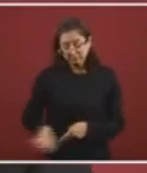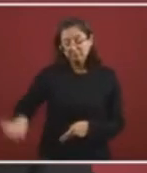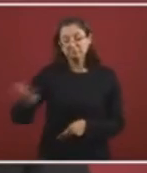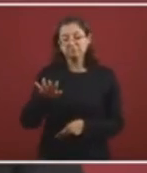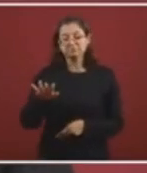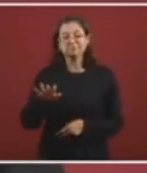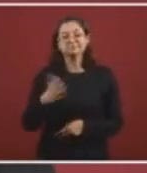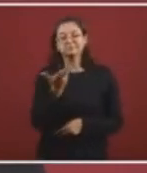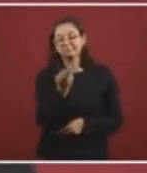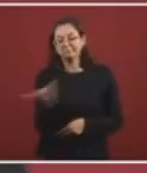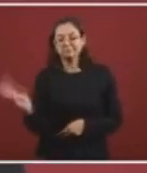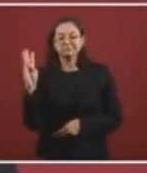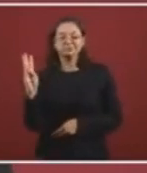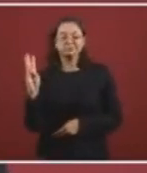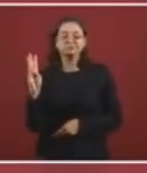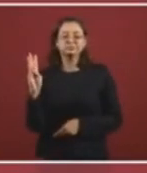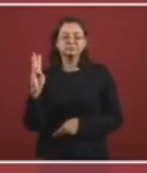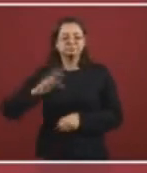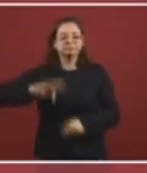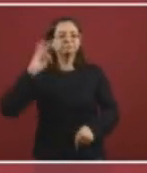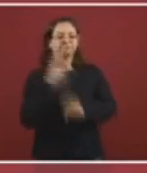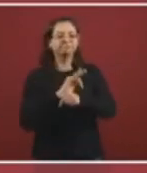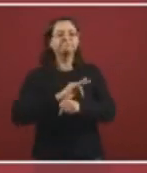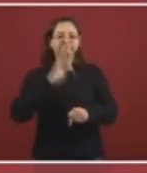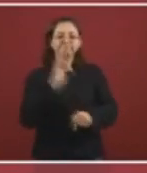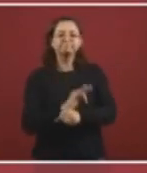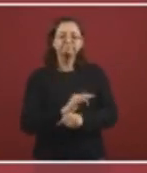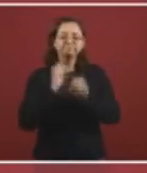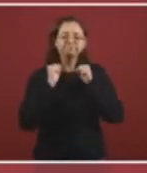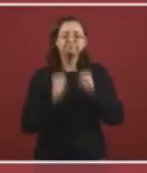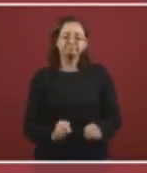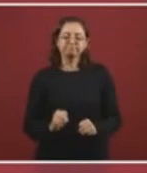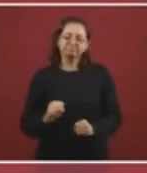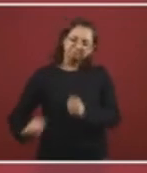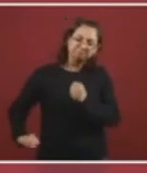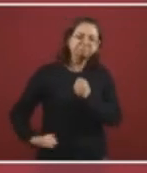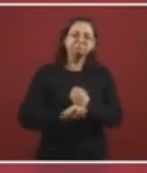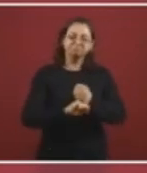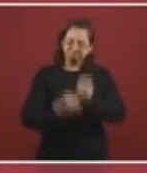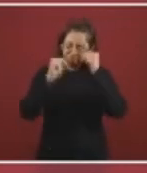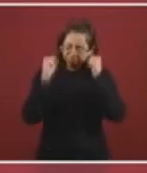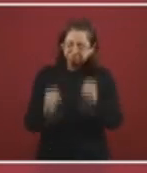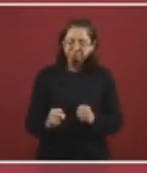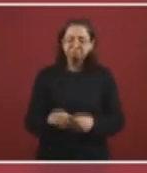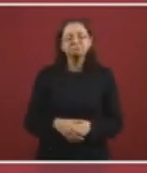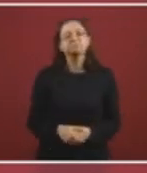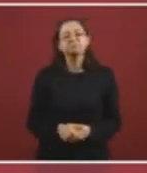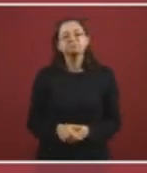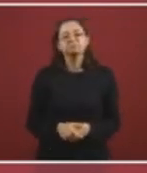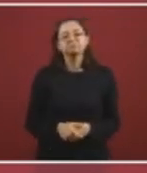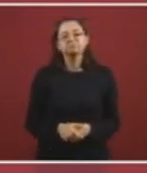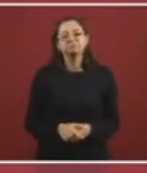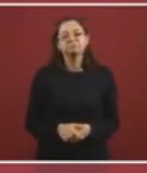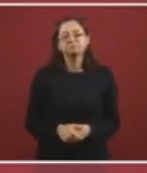el pueblo nos protegerá y nos respaldará. Esa es